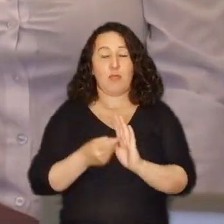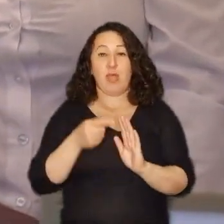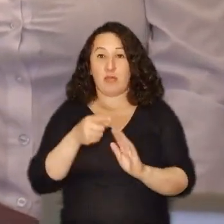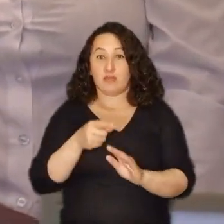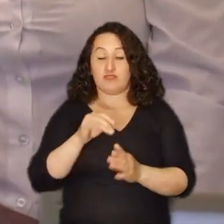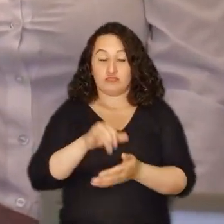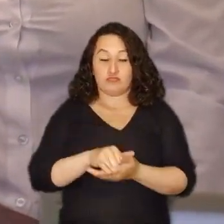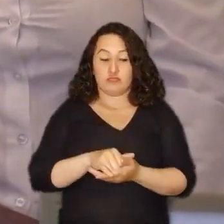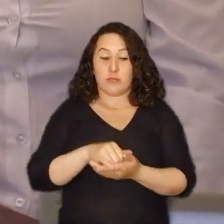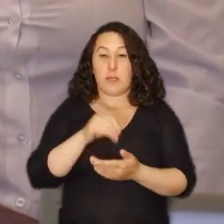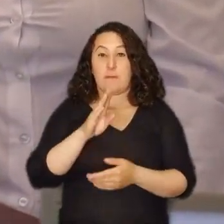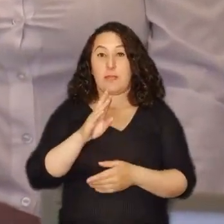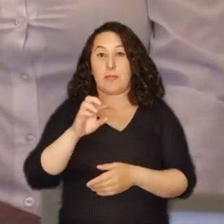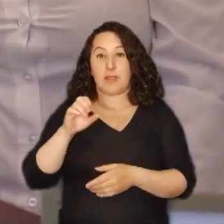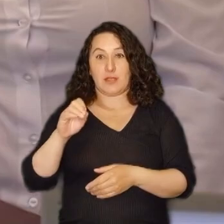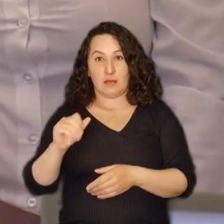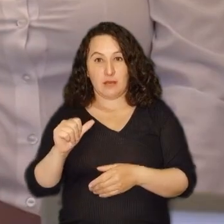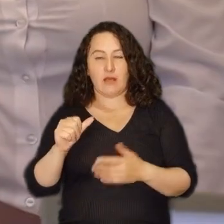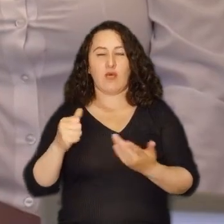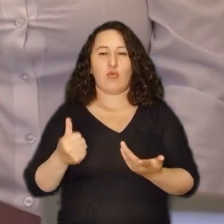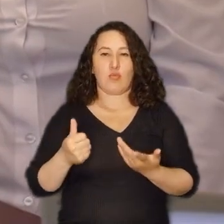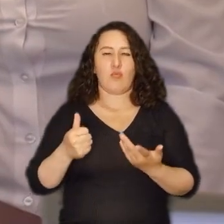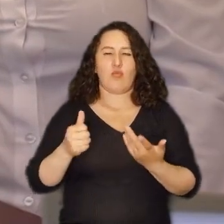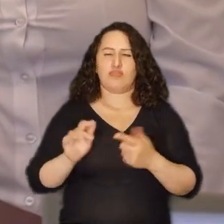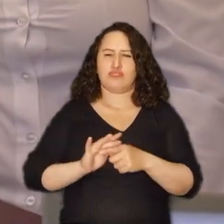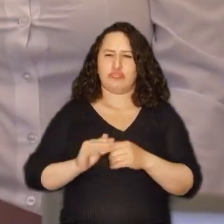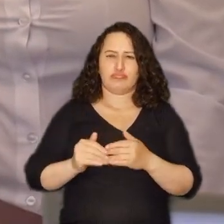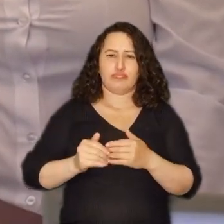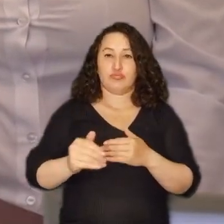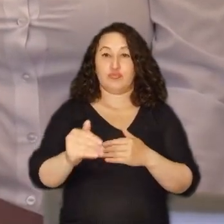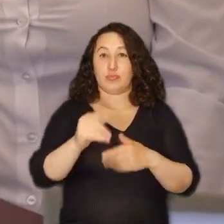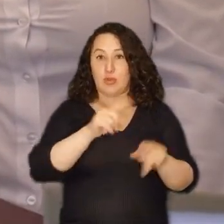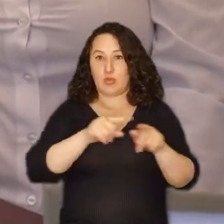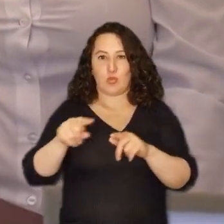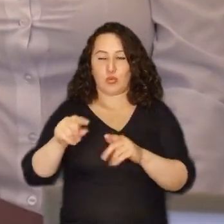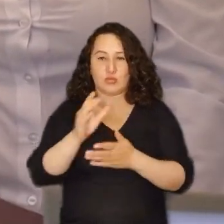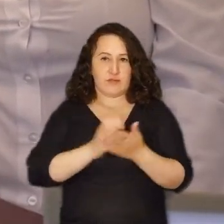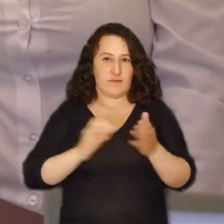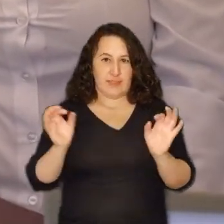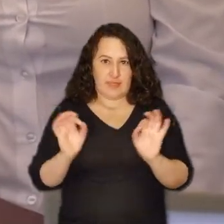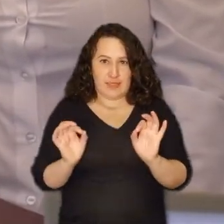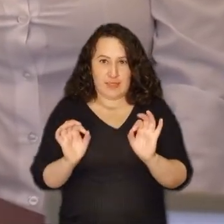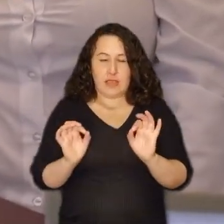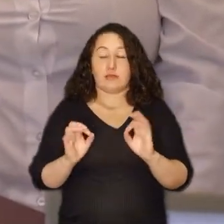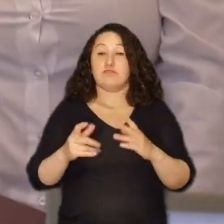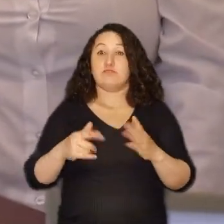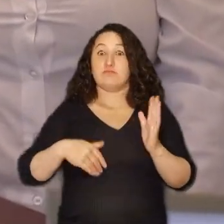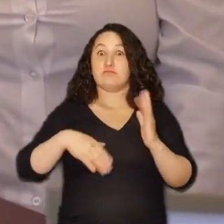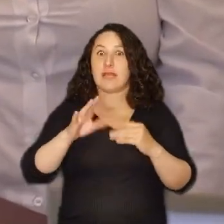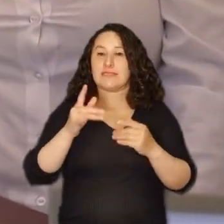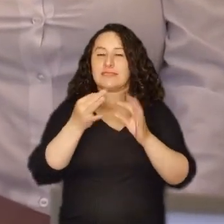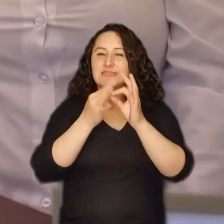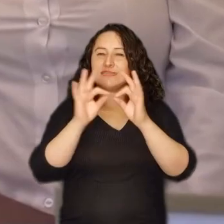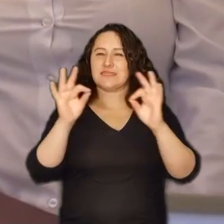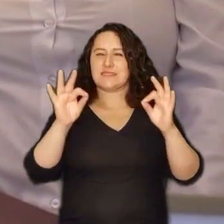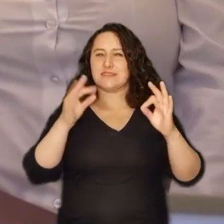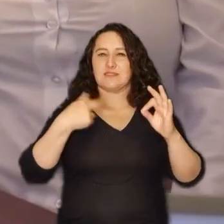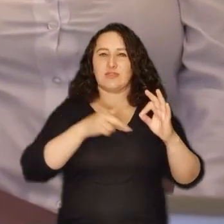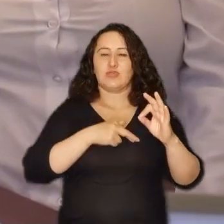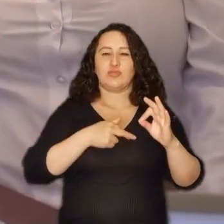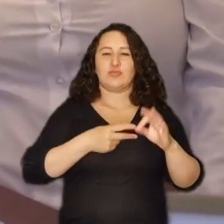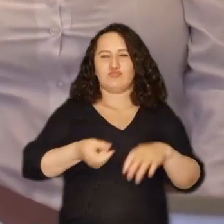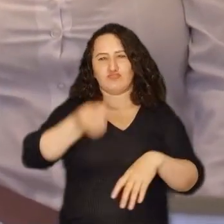Rainforest, estamos en la implementación de BPA para los que no tienen ninguna otra certificación, y uno de nuestros lemas es